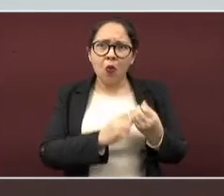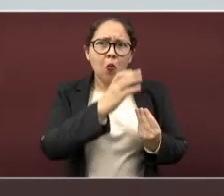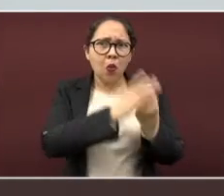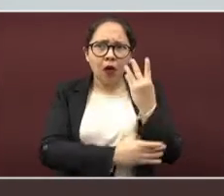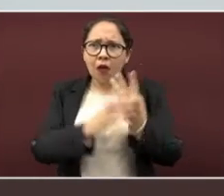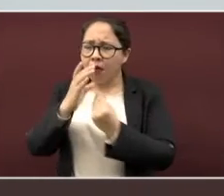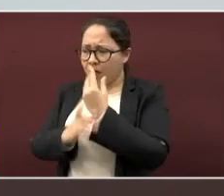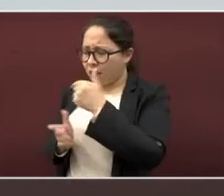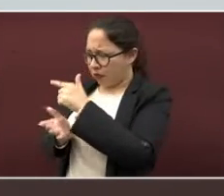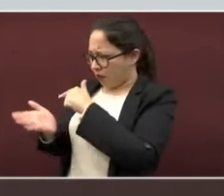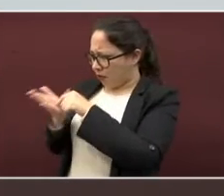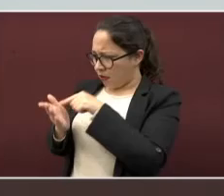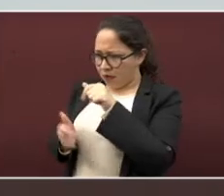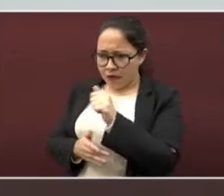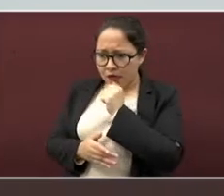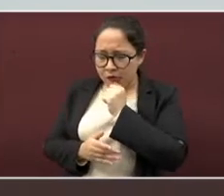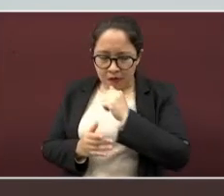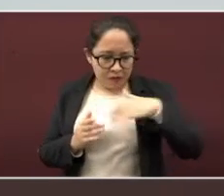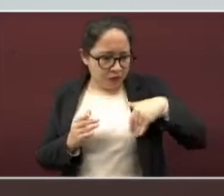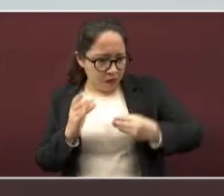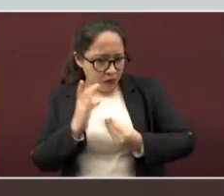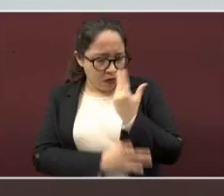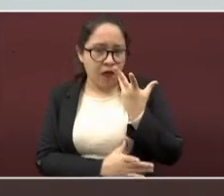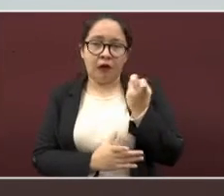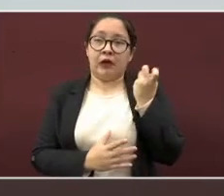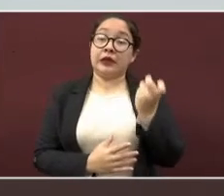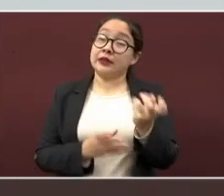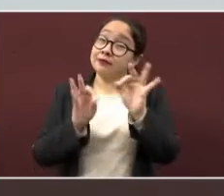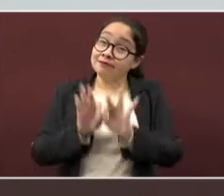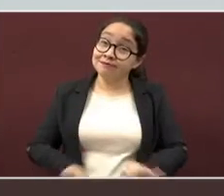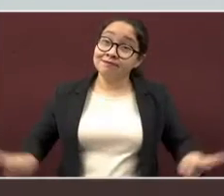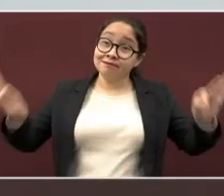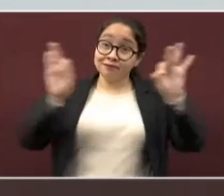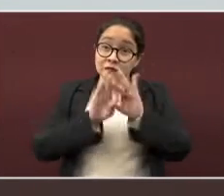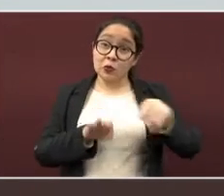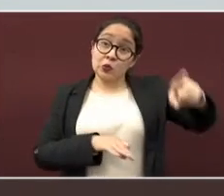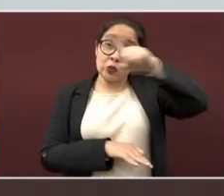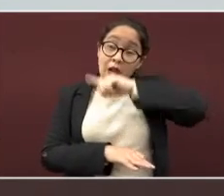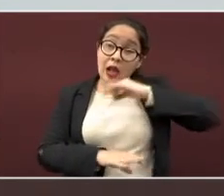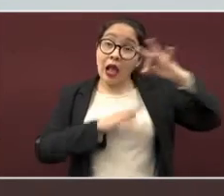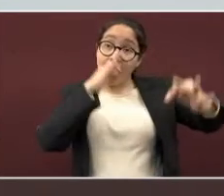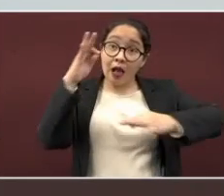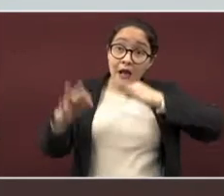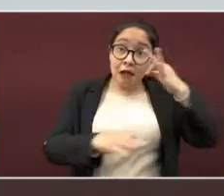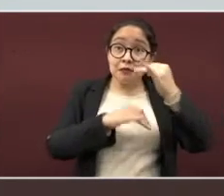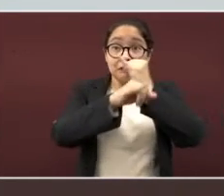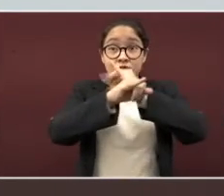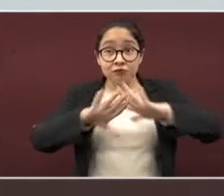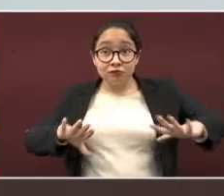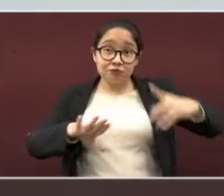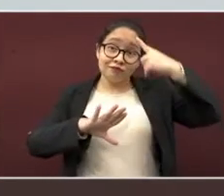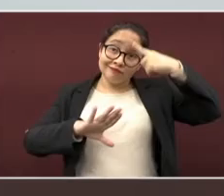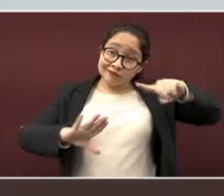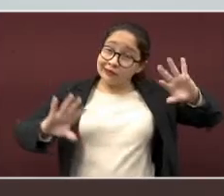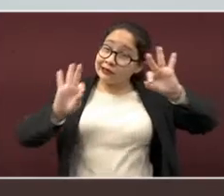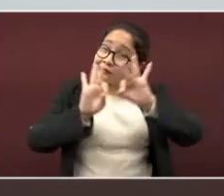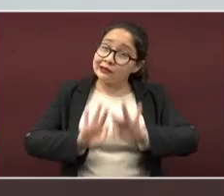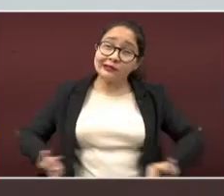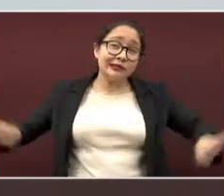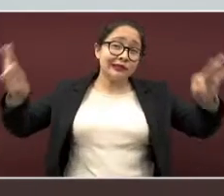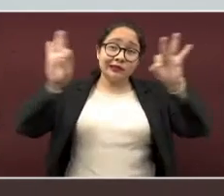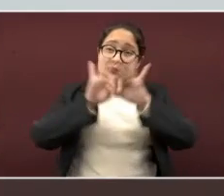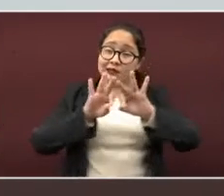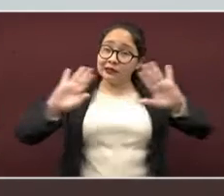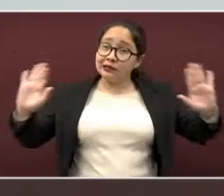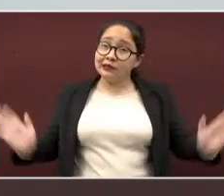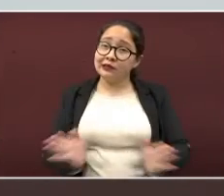casos es por ello que es importante que difunda esta información y promueva la importancia de